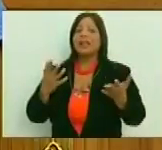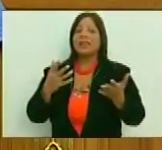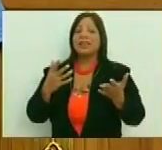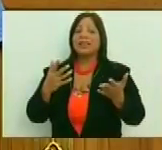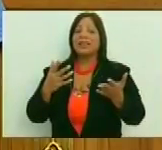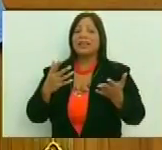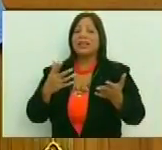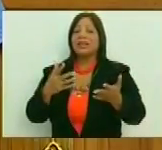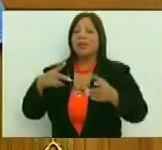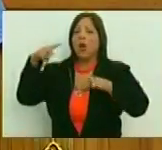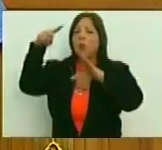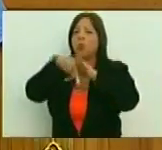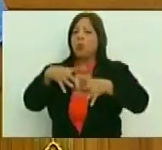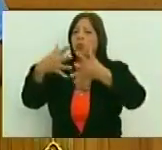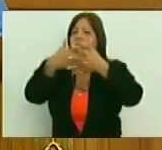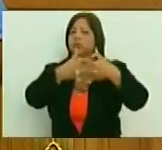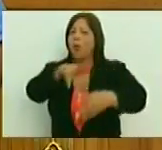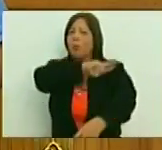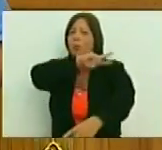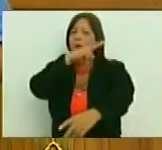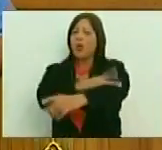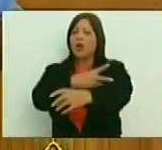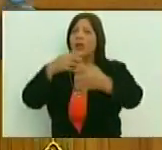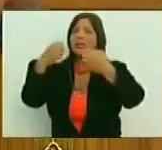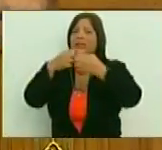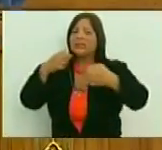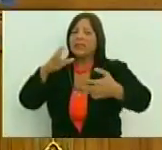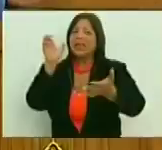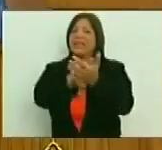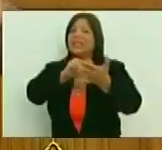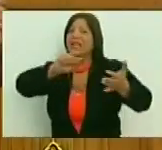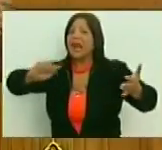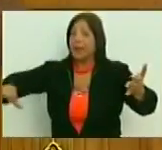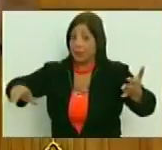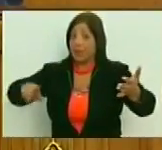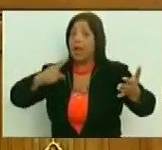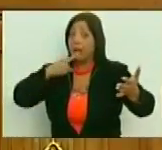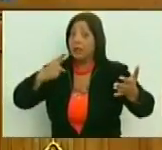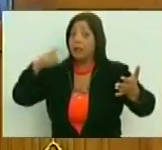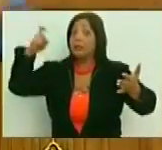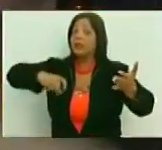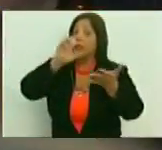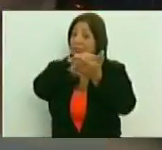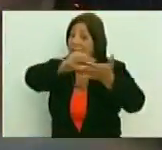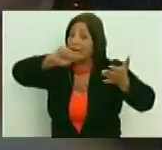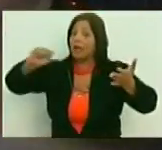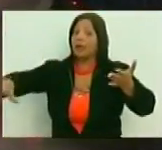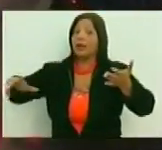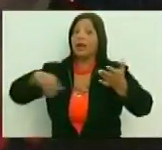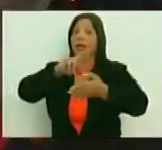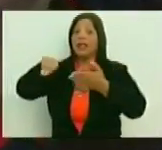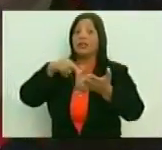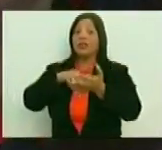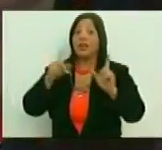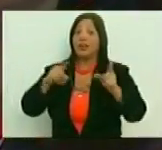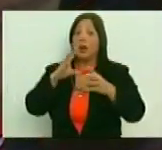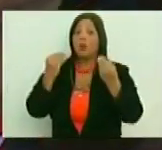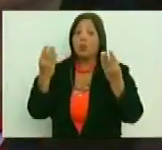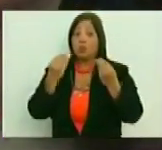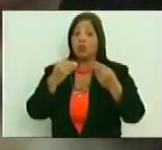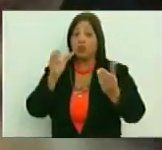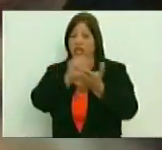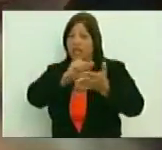los imperios nos las buscan y nos las quieren arrebatar, necesitan arrebatarnos la nacionalidad. Todos los imperios